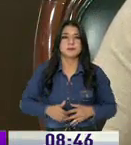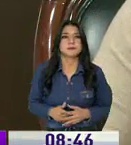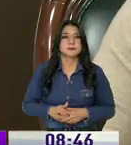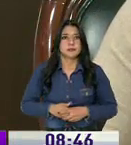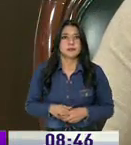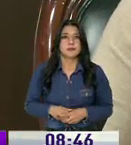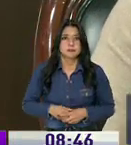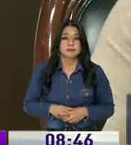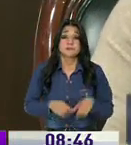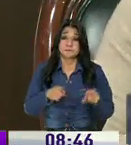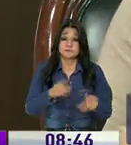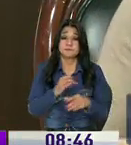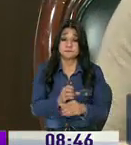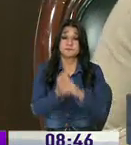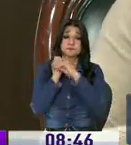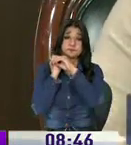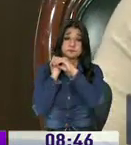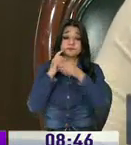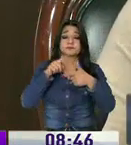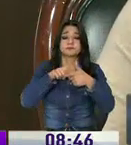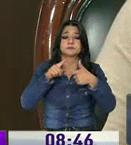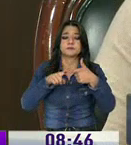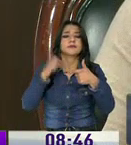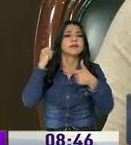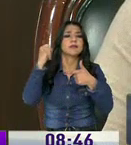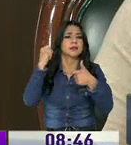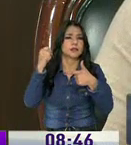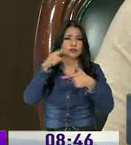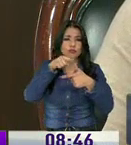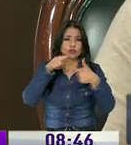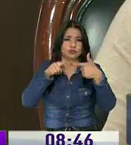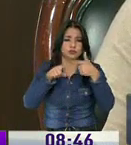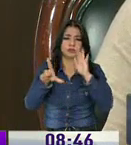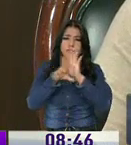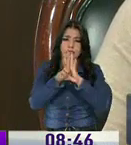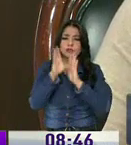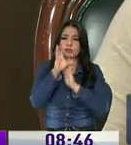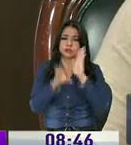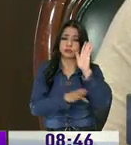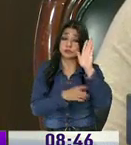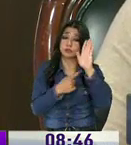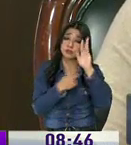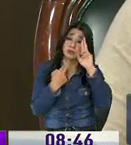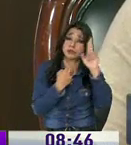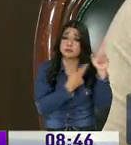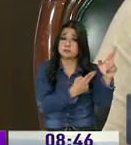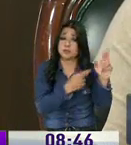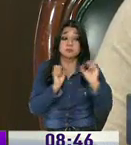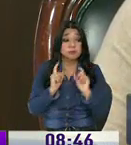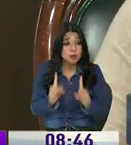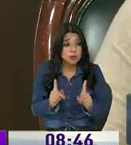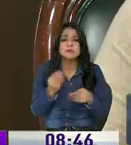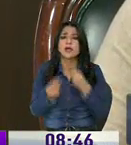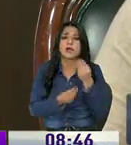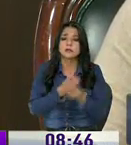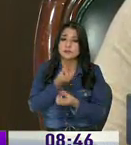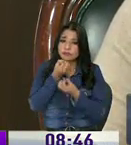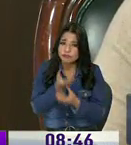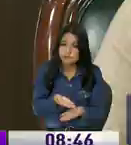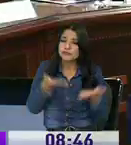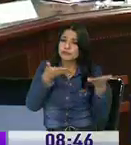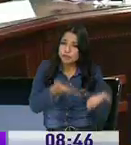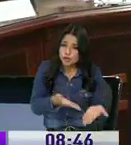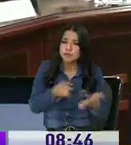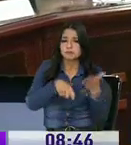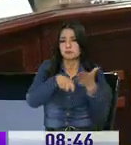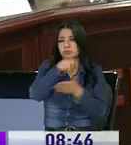tienen obligaciones y tienen derechos consagrados en la ley y en la Constitución. Nosotros hemos hecho un informe favorable de